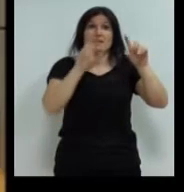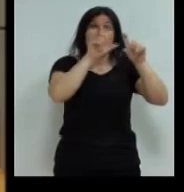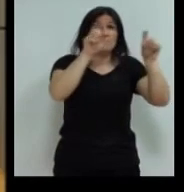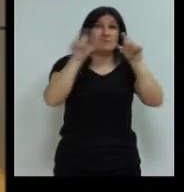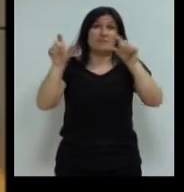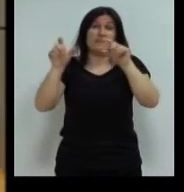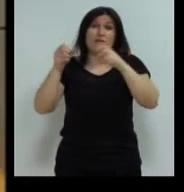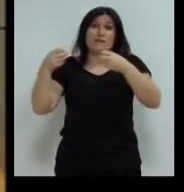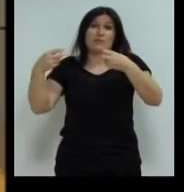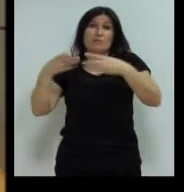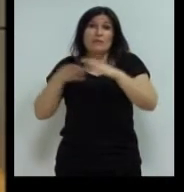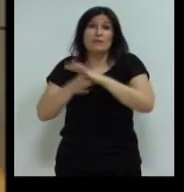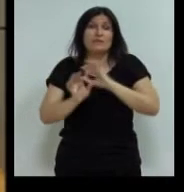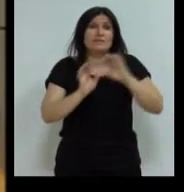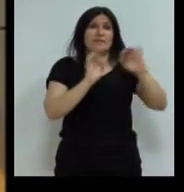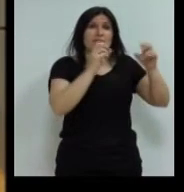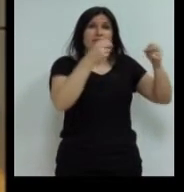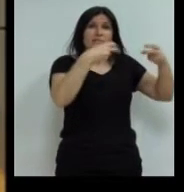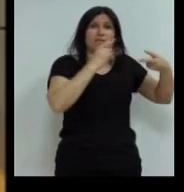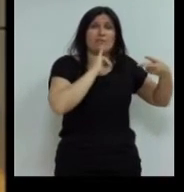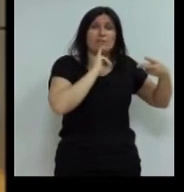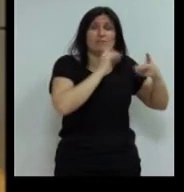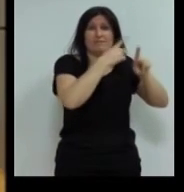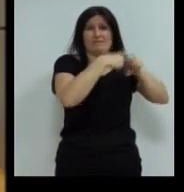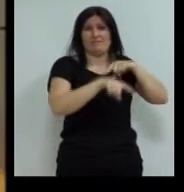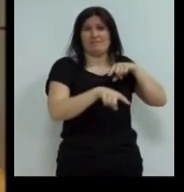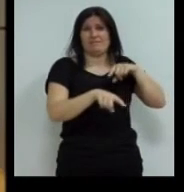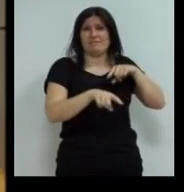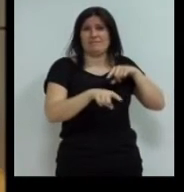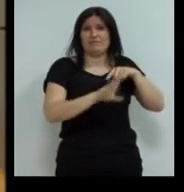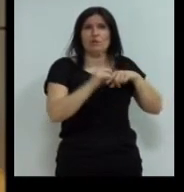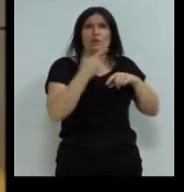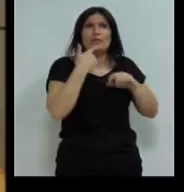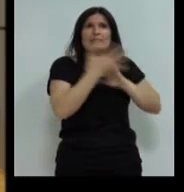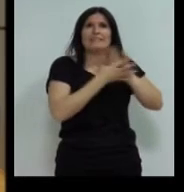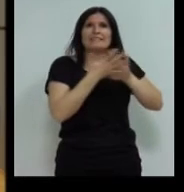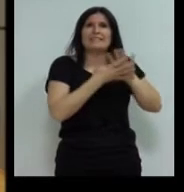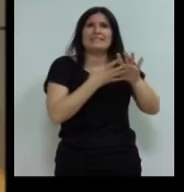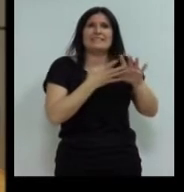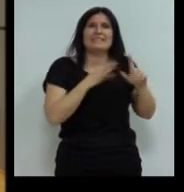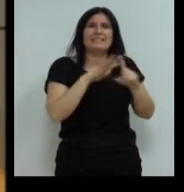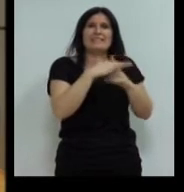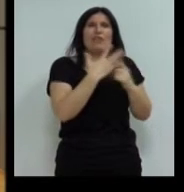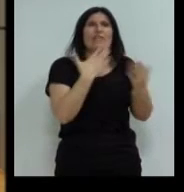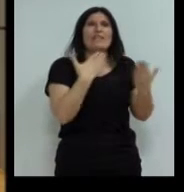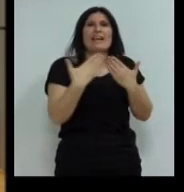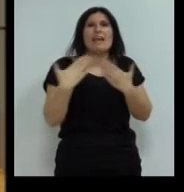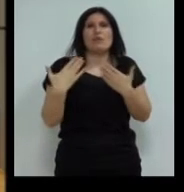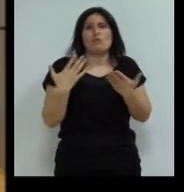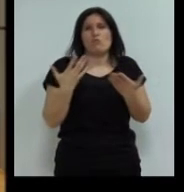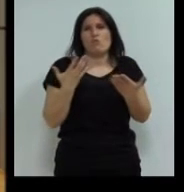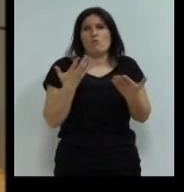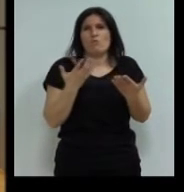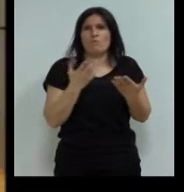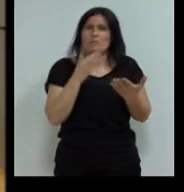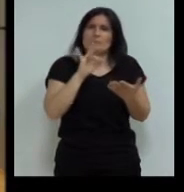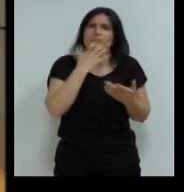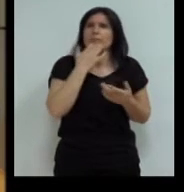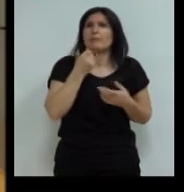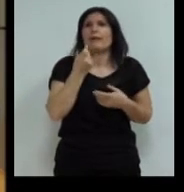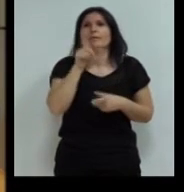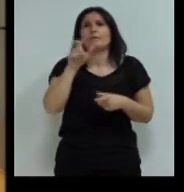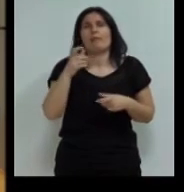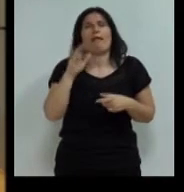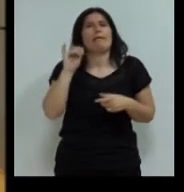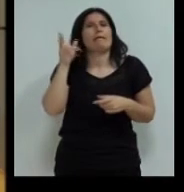estás, habíamos quedado en el listado de diálogos, no en los subtítulos, ¿no? Y el listado de diálogos sí, porque entre otras cosas hay personas que tienen resto de